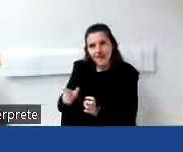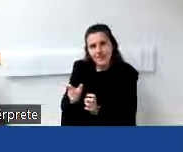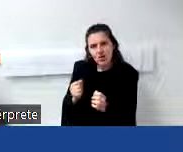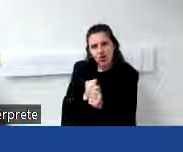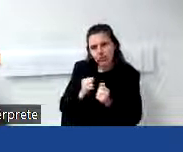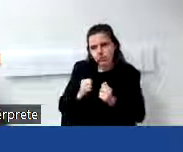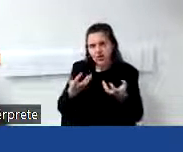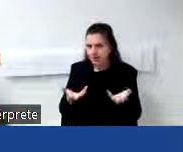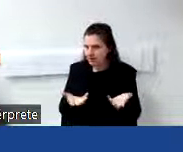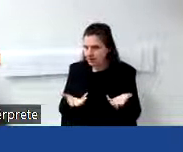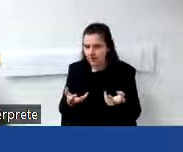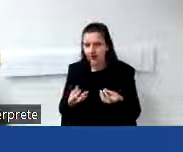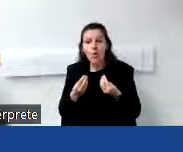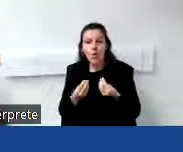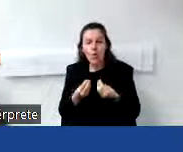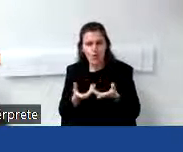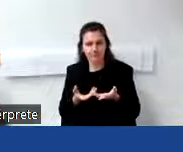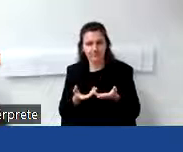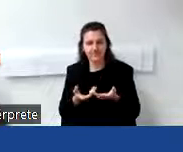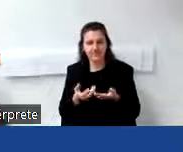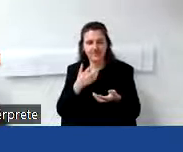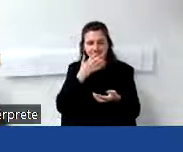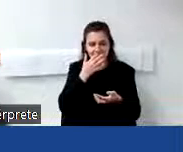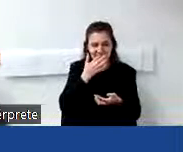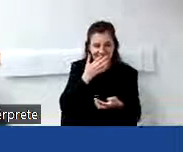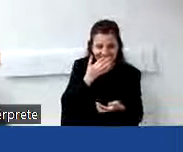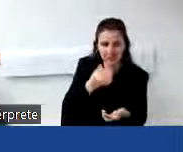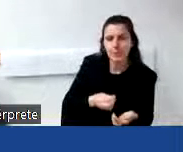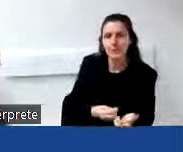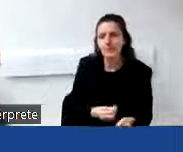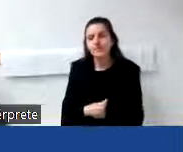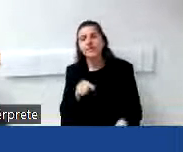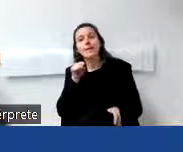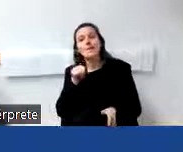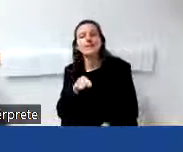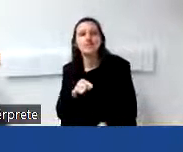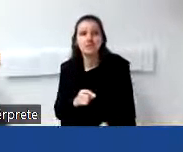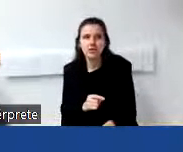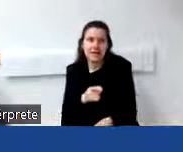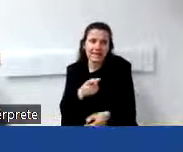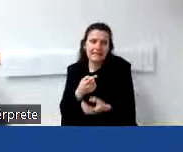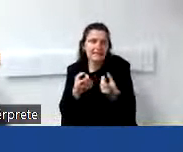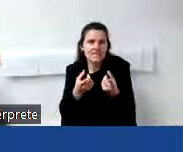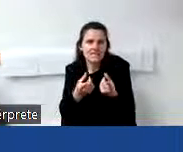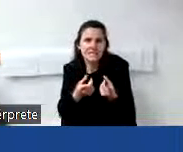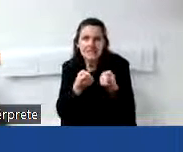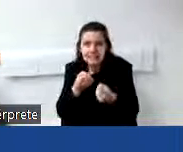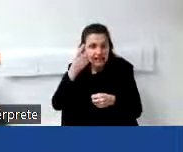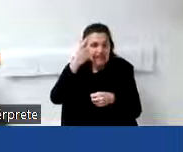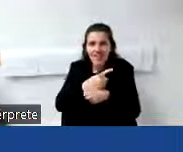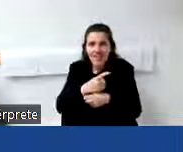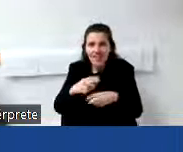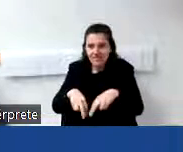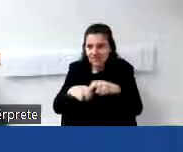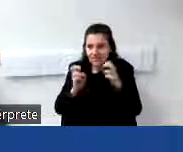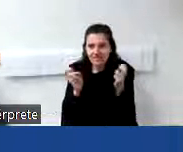que habilite, ¿no?, a que esa persona pueda hacerse el estudio que necesita, ¿no? Porque, bueno, entiendo que son instrumentos como muy